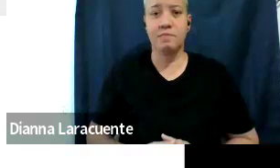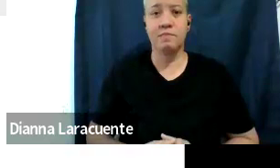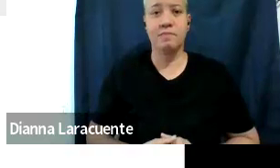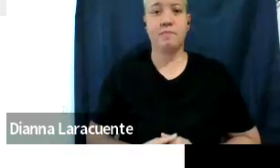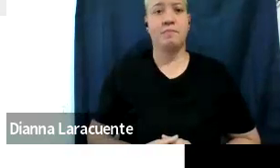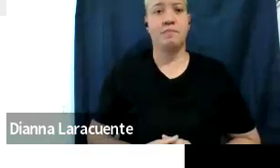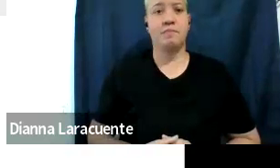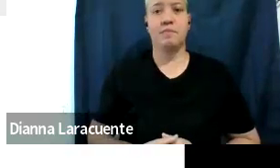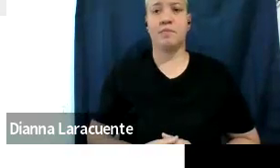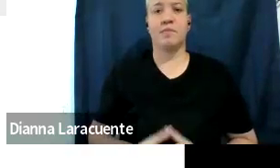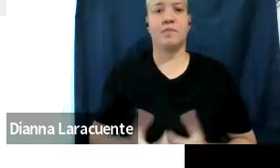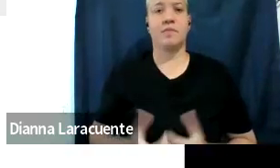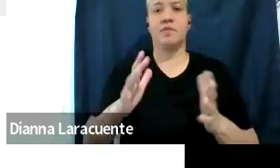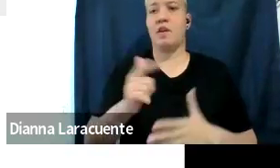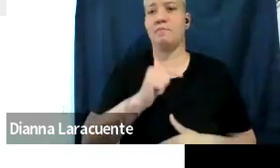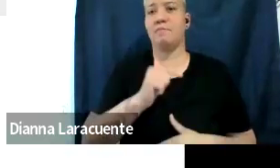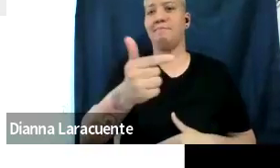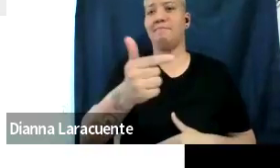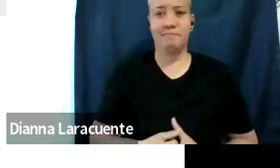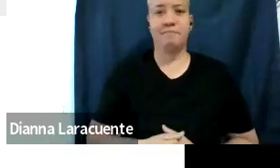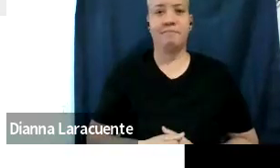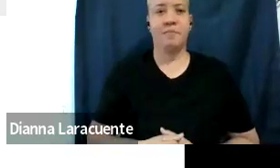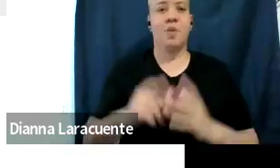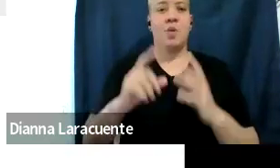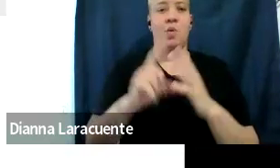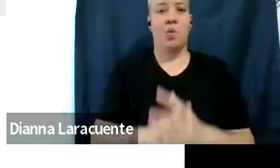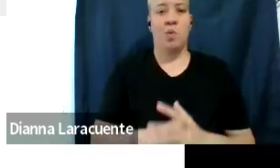todo suyo, Elsa. Entonces empieza con